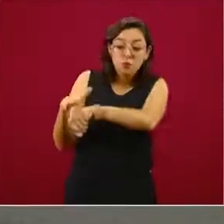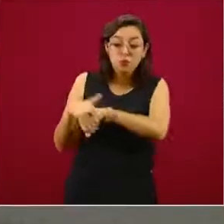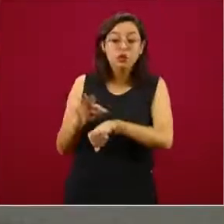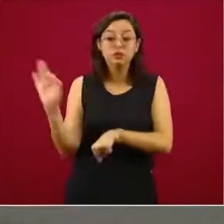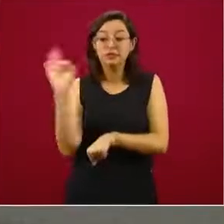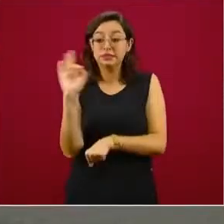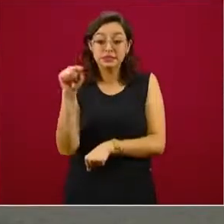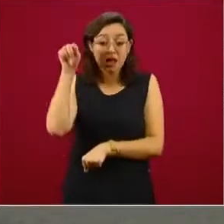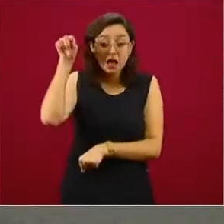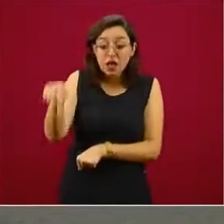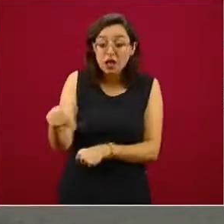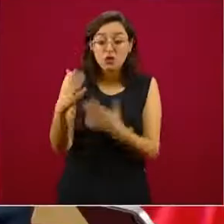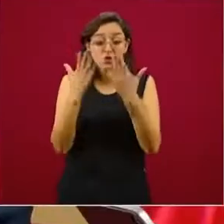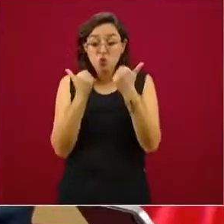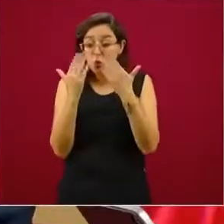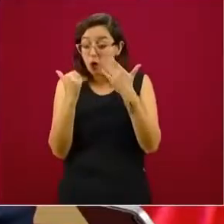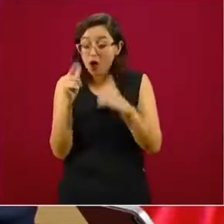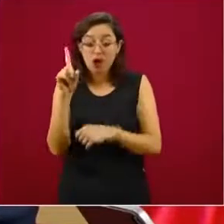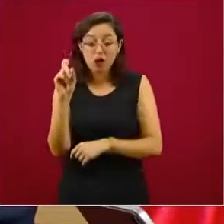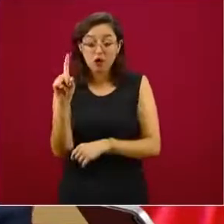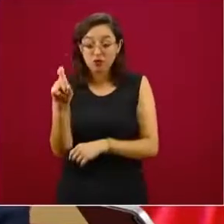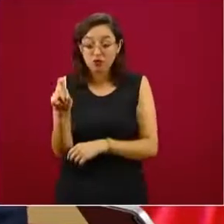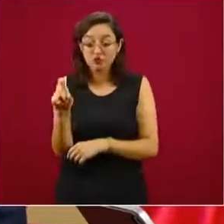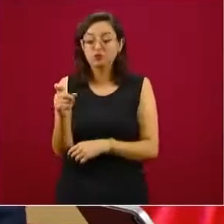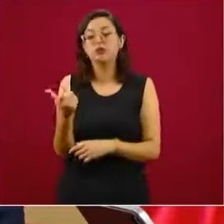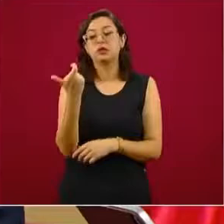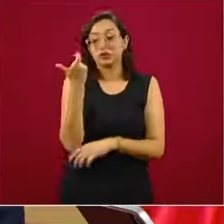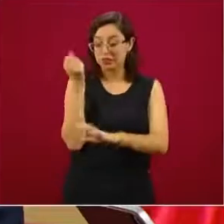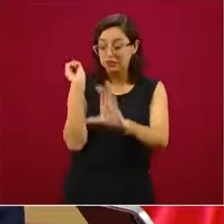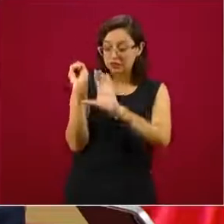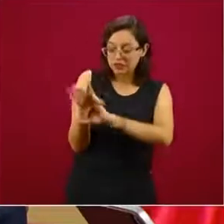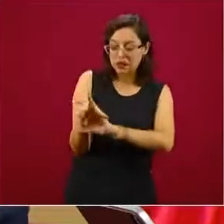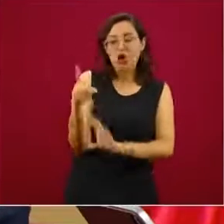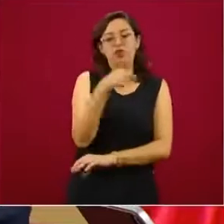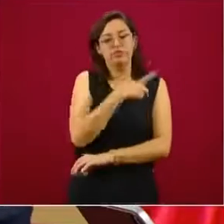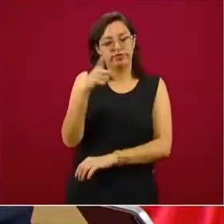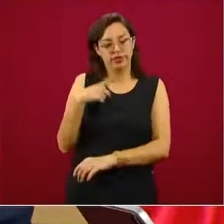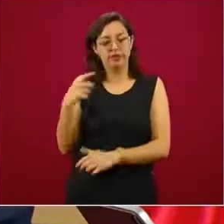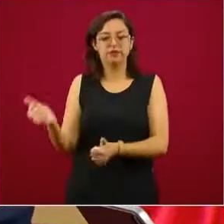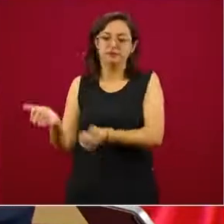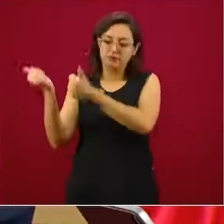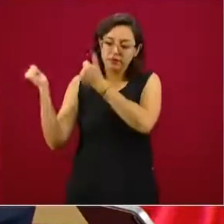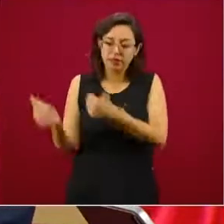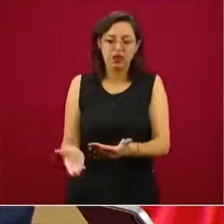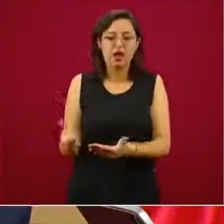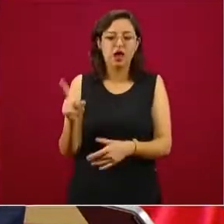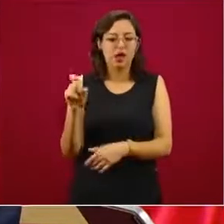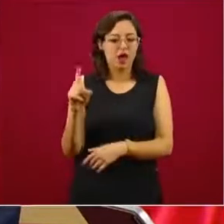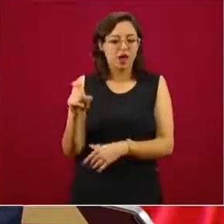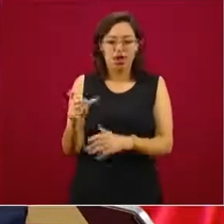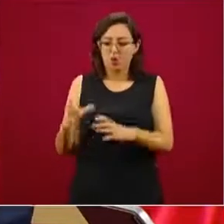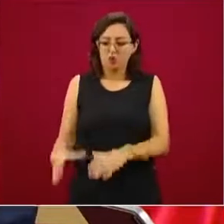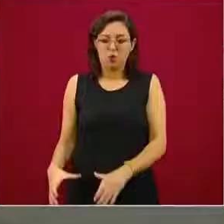donde no hay agua, pues se tenga agua que se traiga en tambos, que